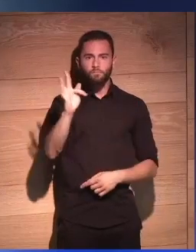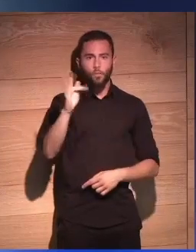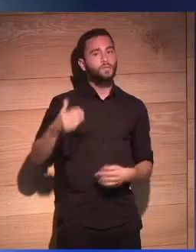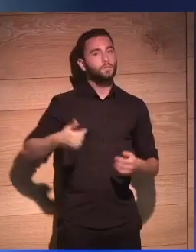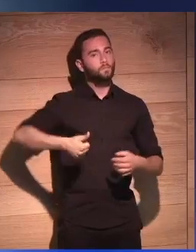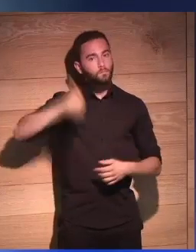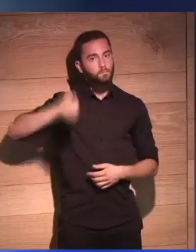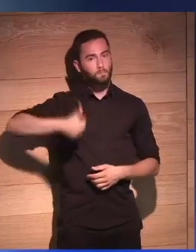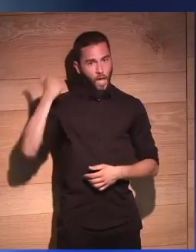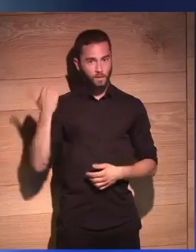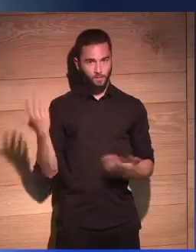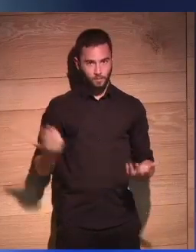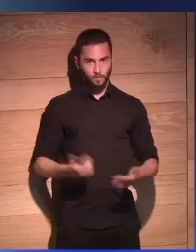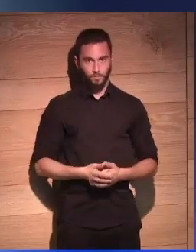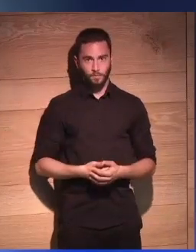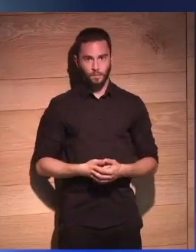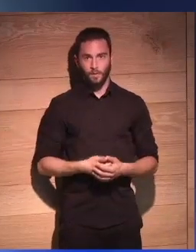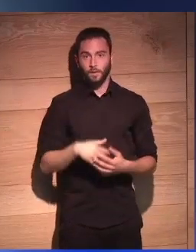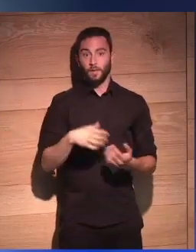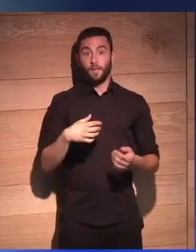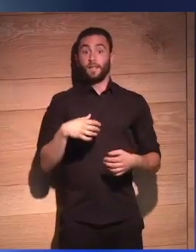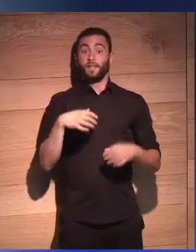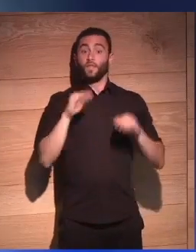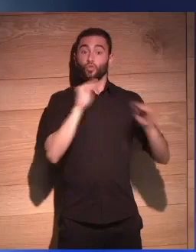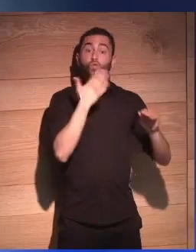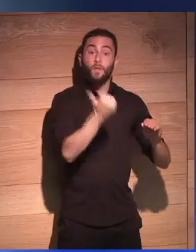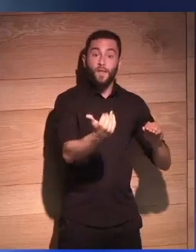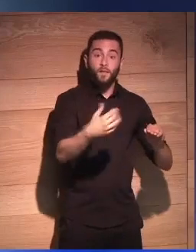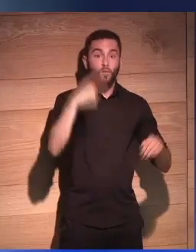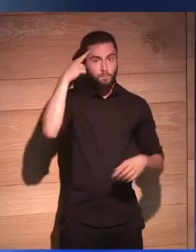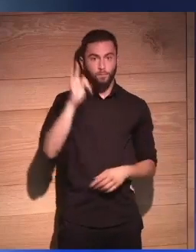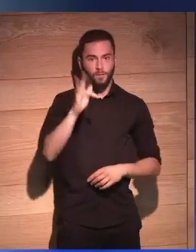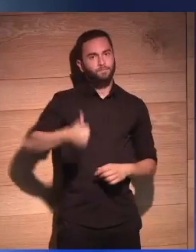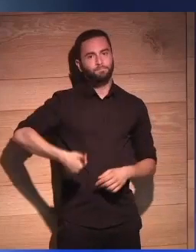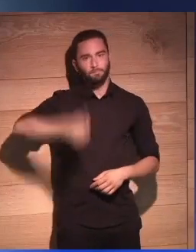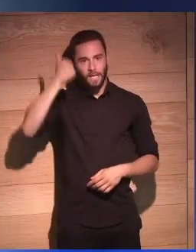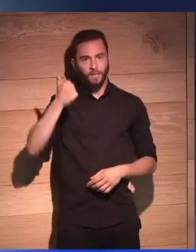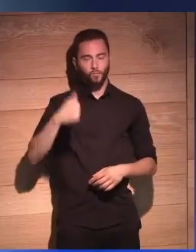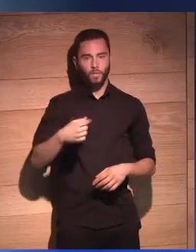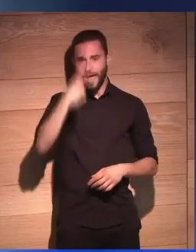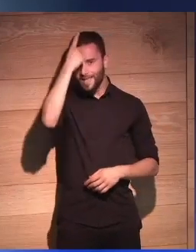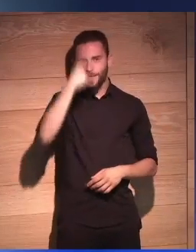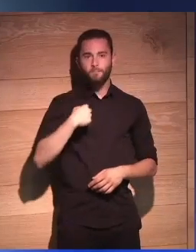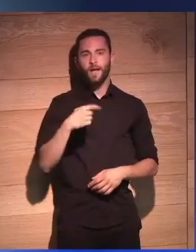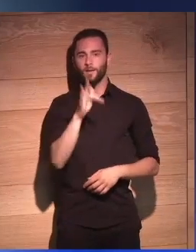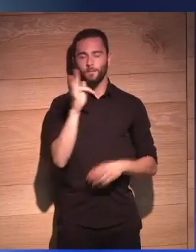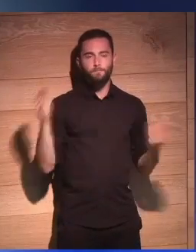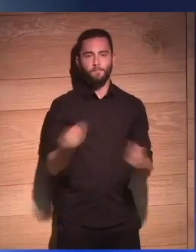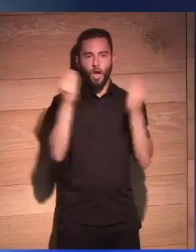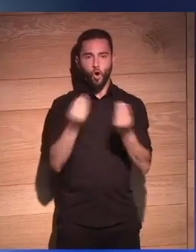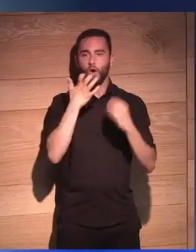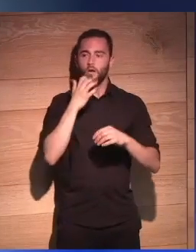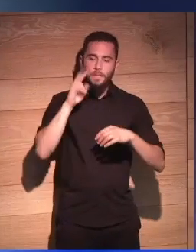optimista de su propio envejecimiento, se siente tener una imagen más favorable de gente más mayor,